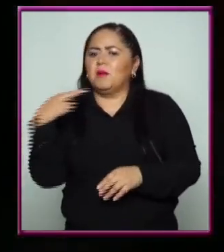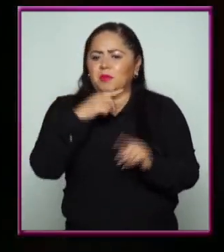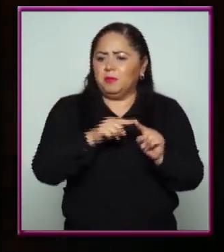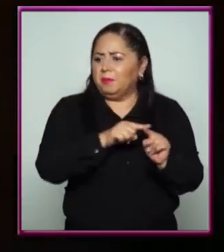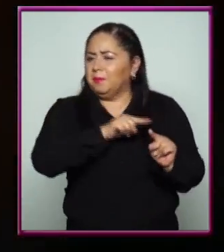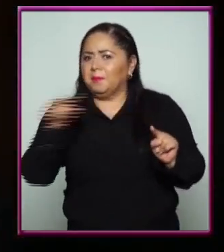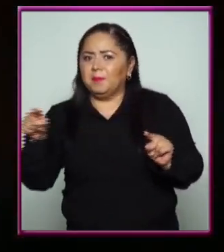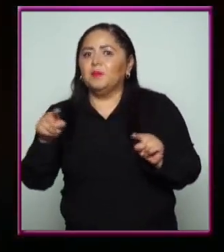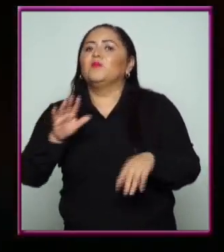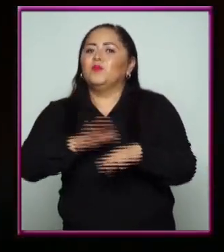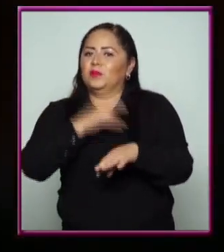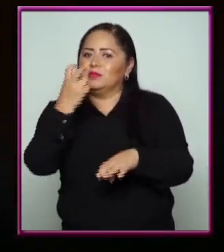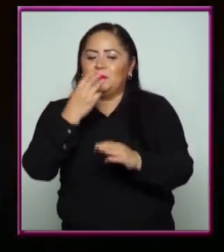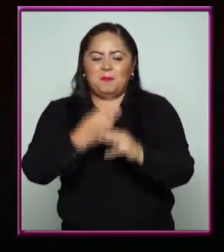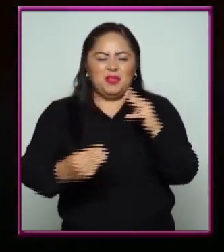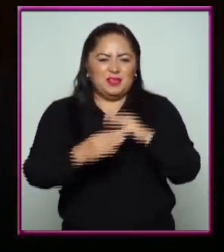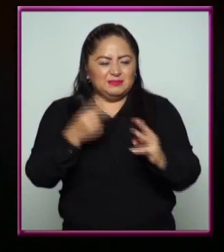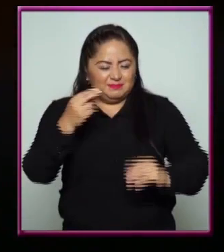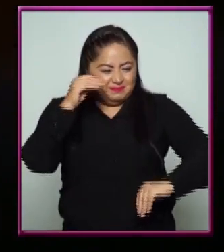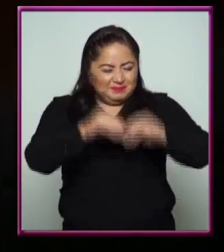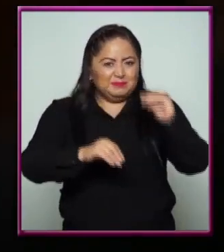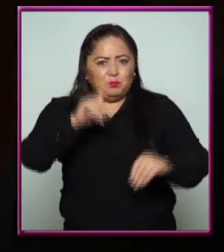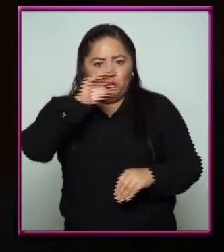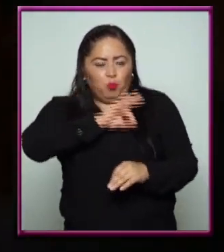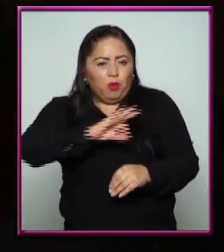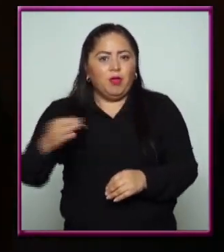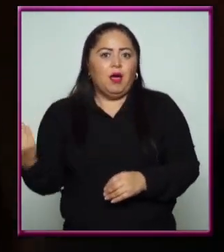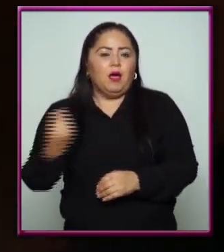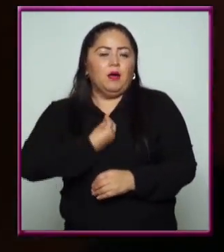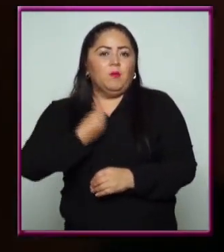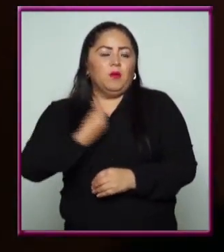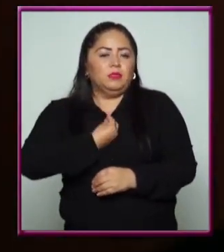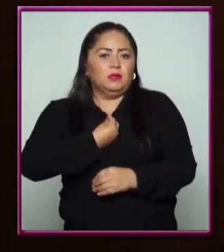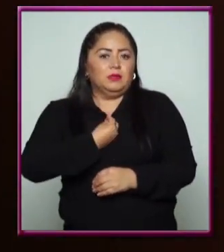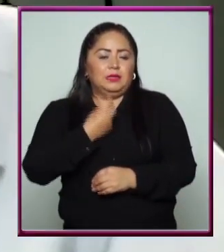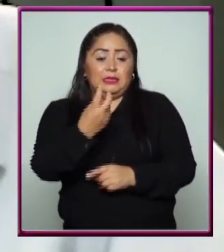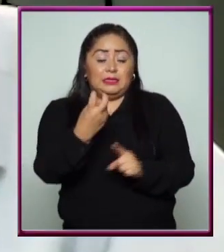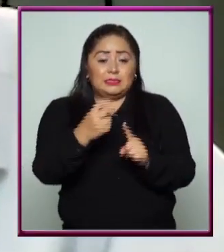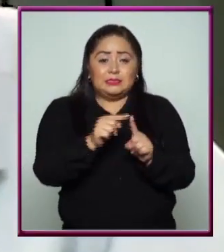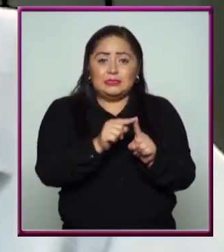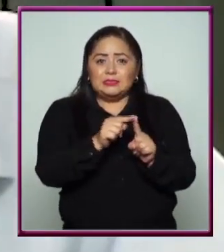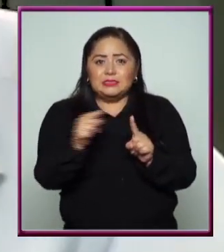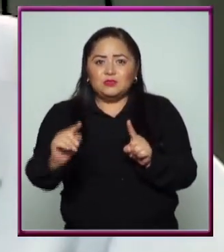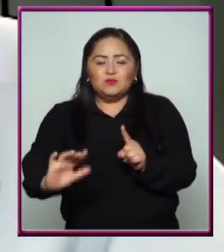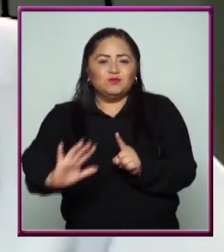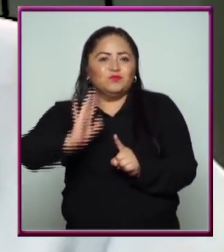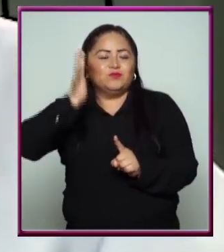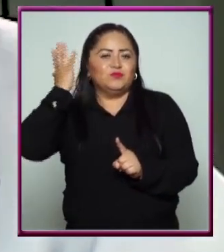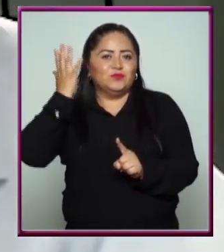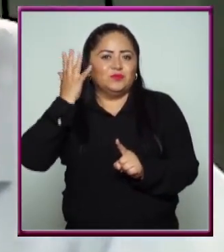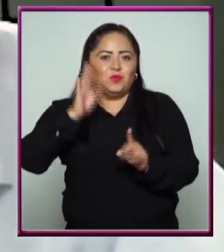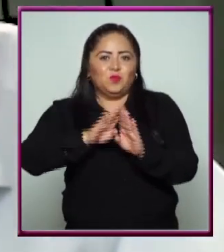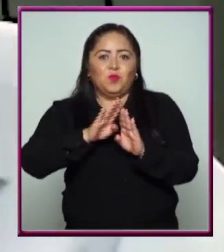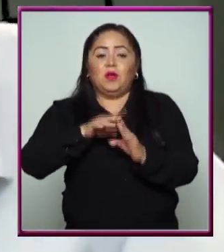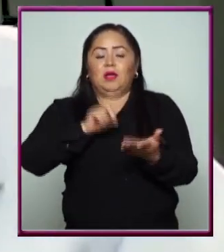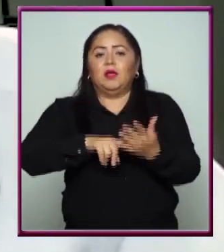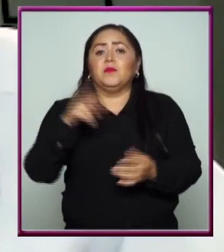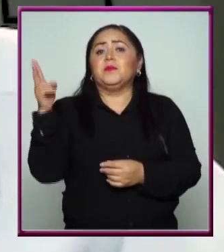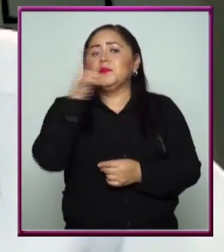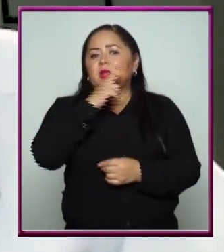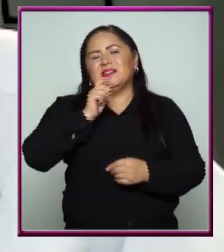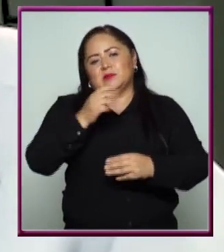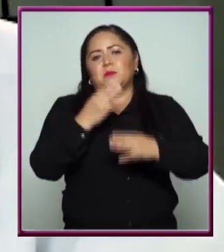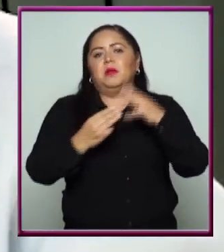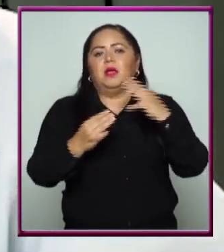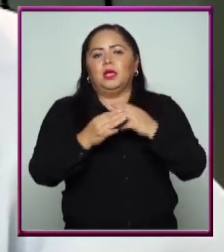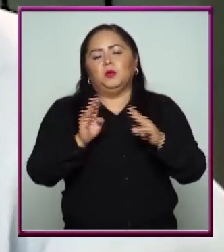Entonces se tienen que fabricar materiales que soporten esa fricción que se va a dar, que aunque el viento solar es un